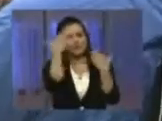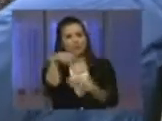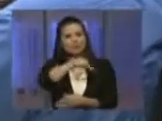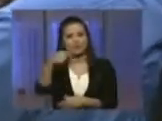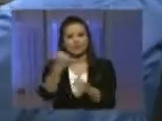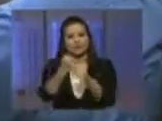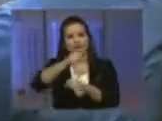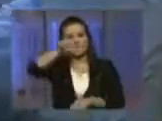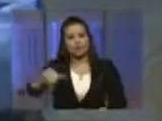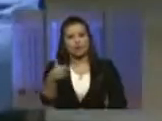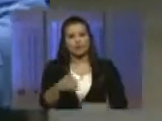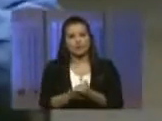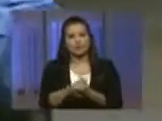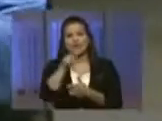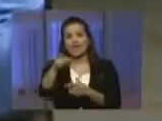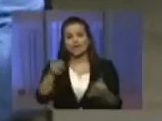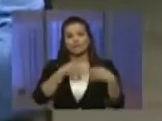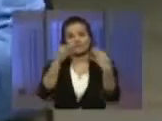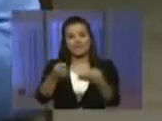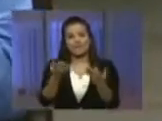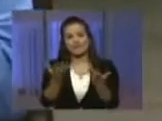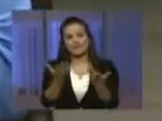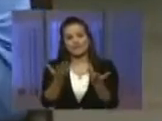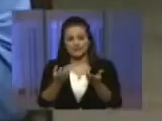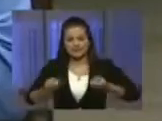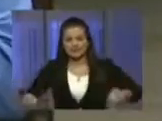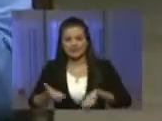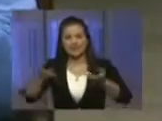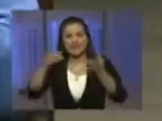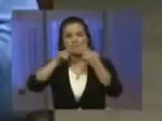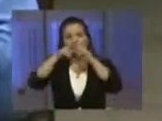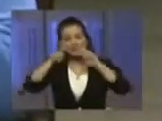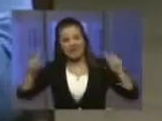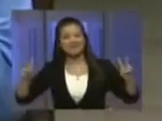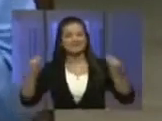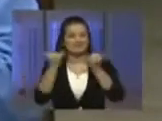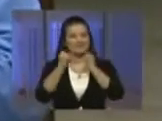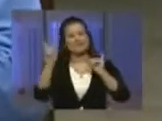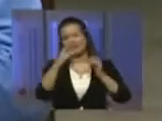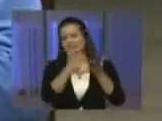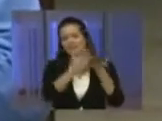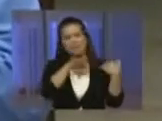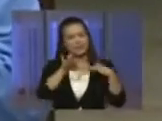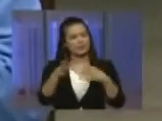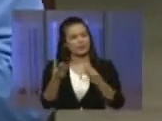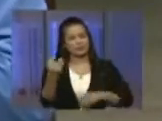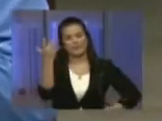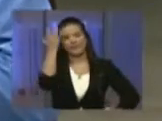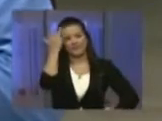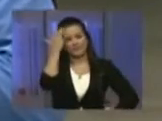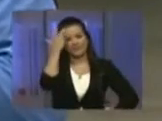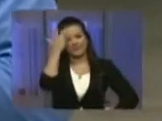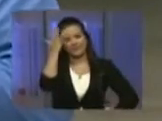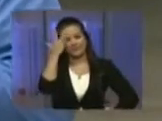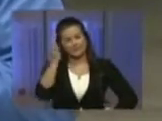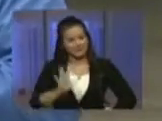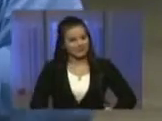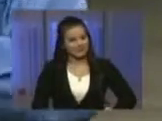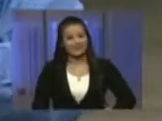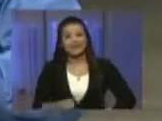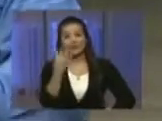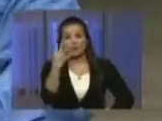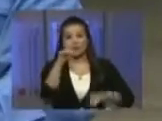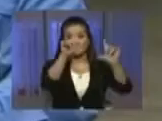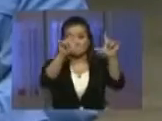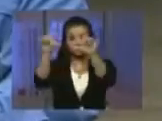tantos aportes que le dan a la paz y a la independencia del país gracias Mira está los que Proponen